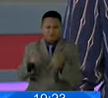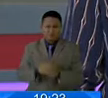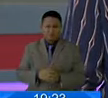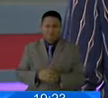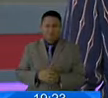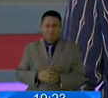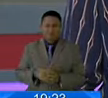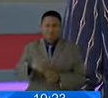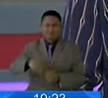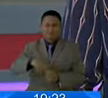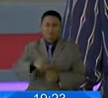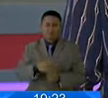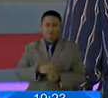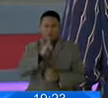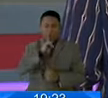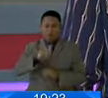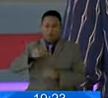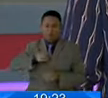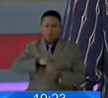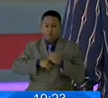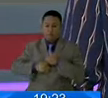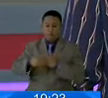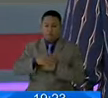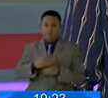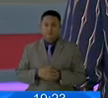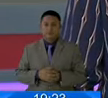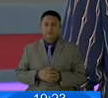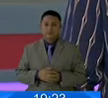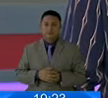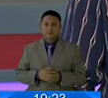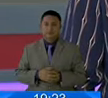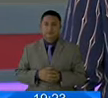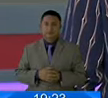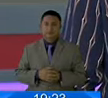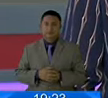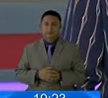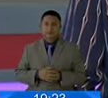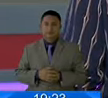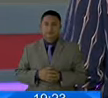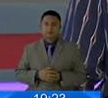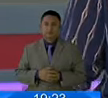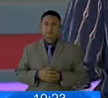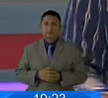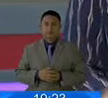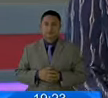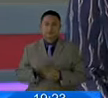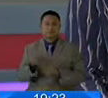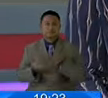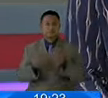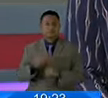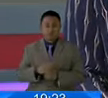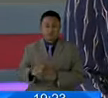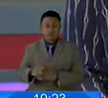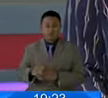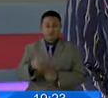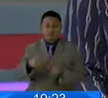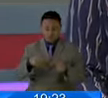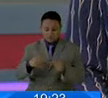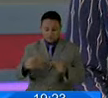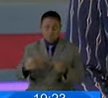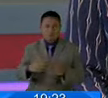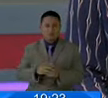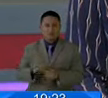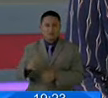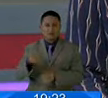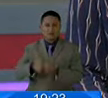fiscalización, las mismas que trataban de ocultar en un empaque Tetra Pak de una bebida energizante. Aparentemente, la sustancia estaba